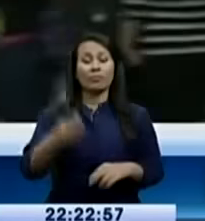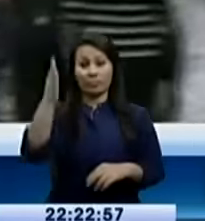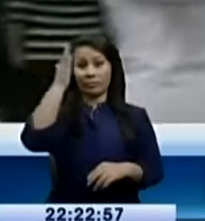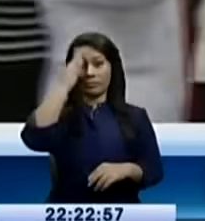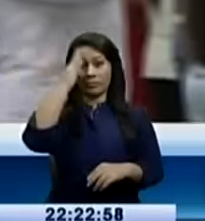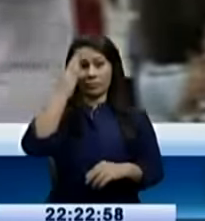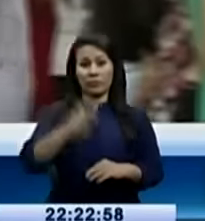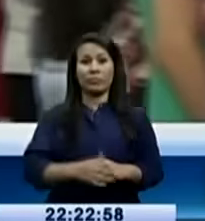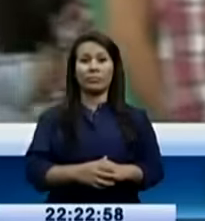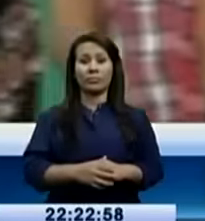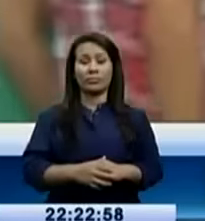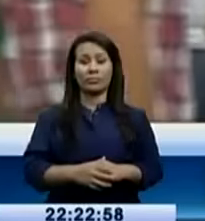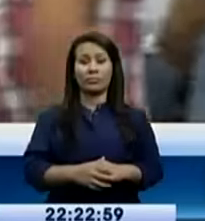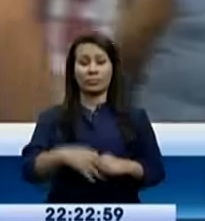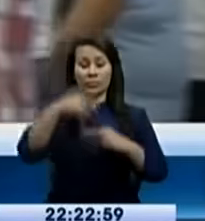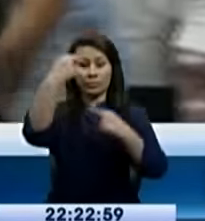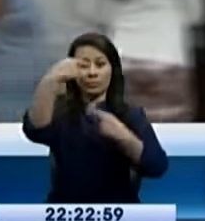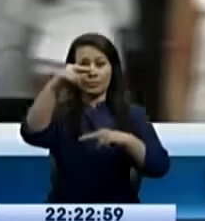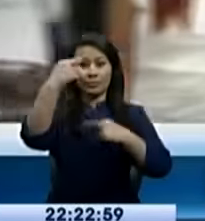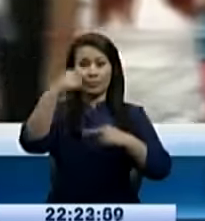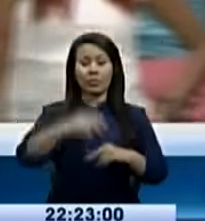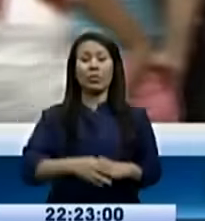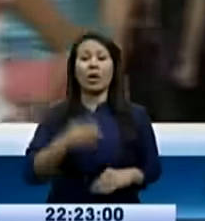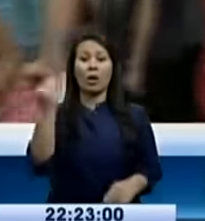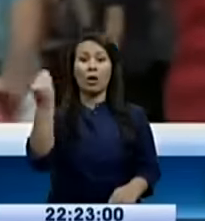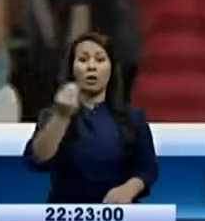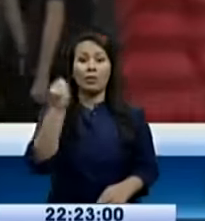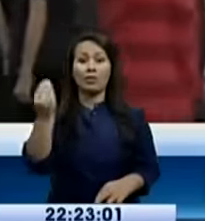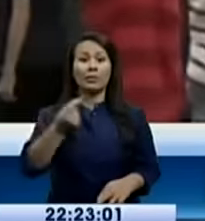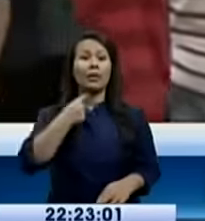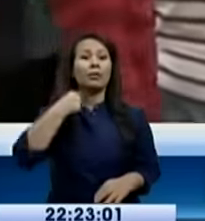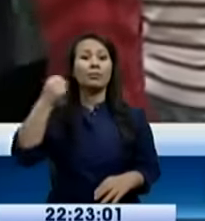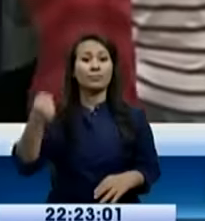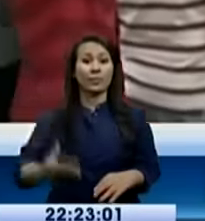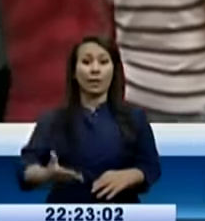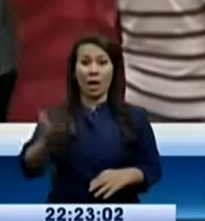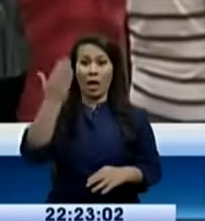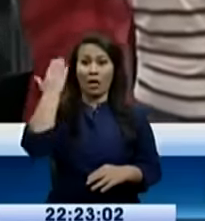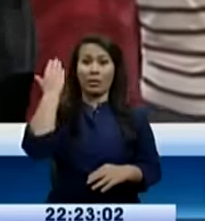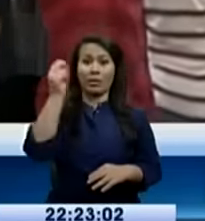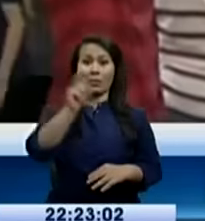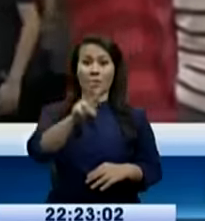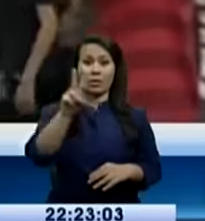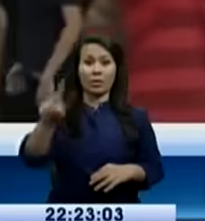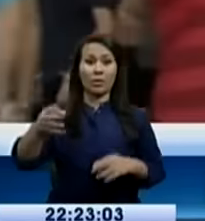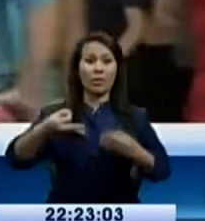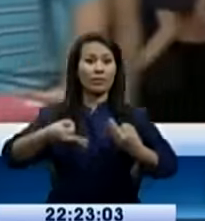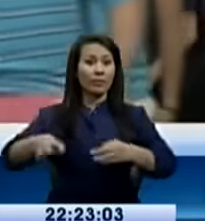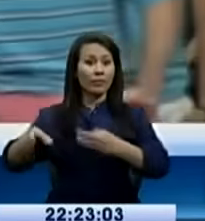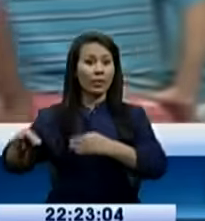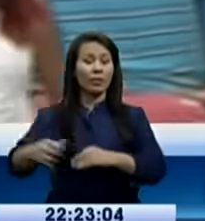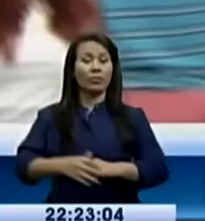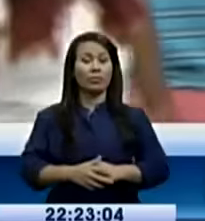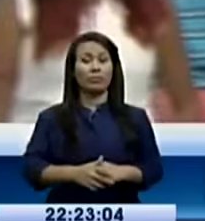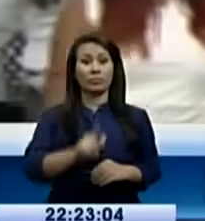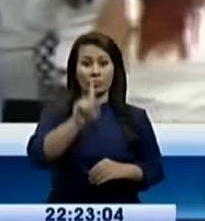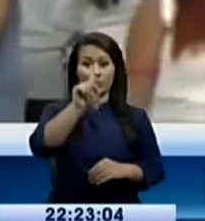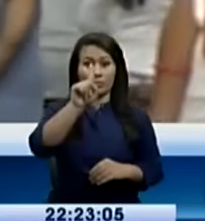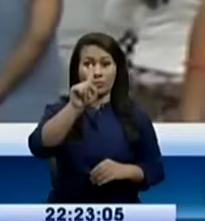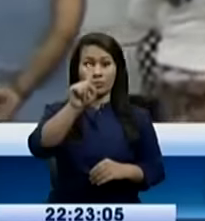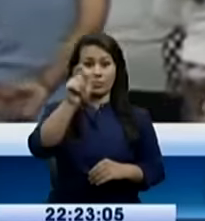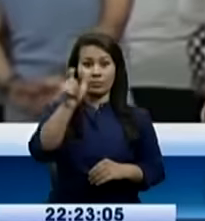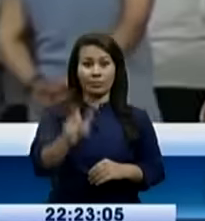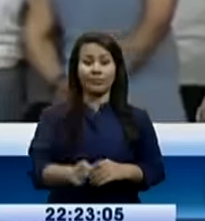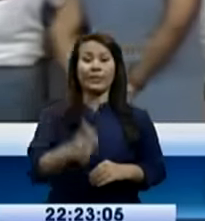o por lo menos retomar la información, de que las jóvenes habrían desaparecido el pasado 22 de febrero. Para esto, una de ellas habría